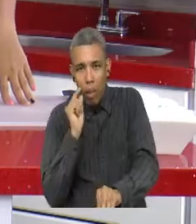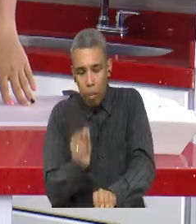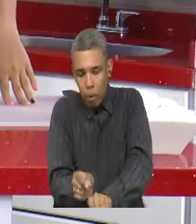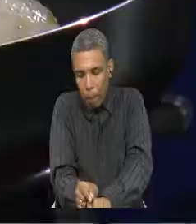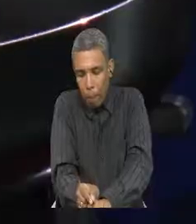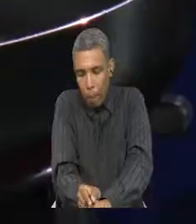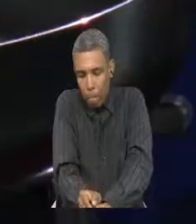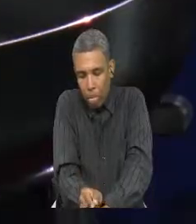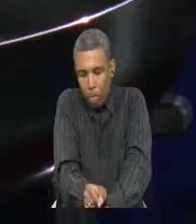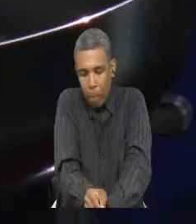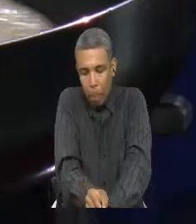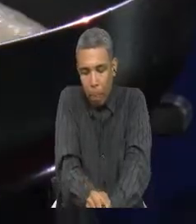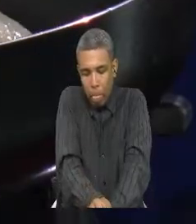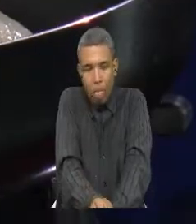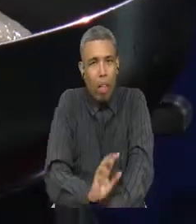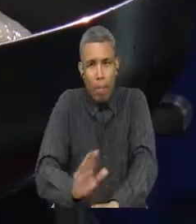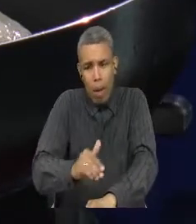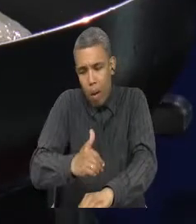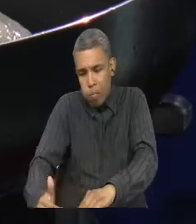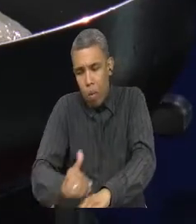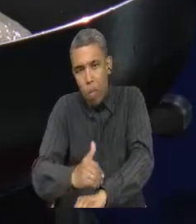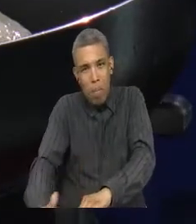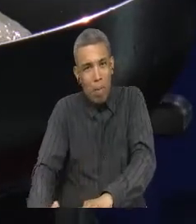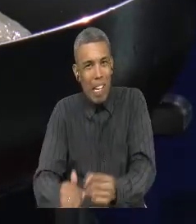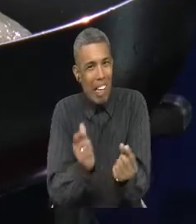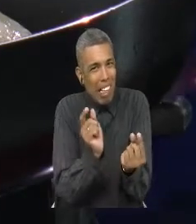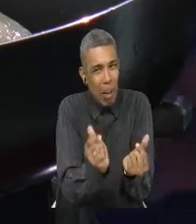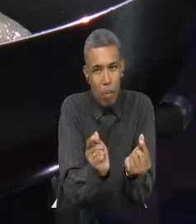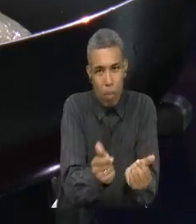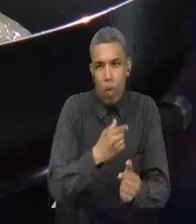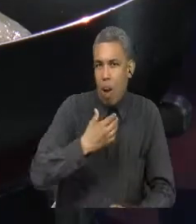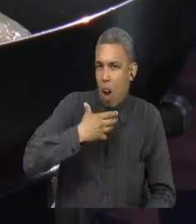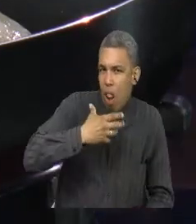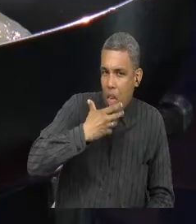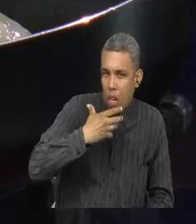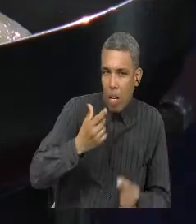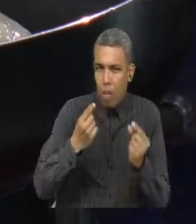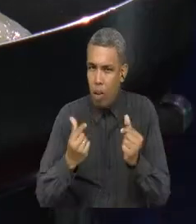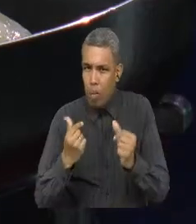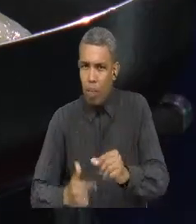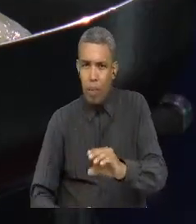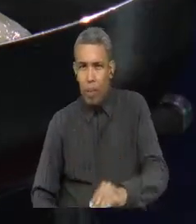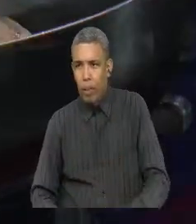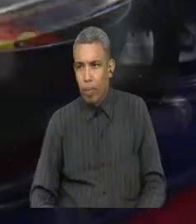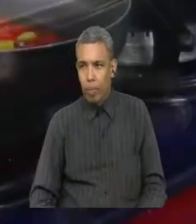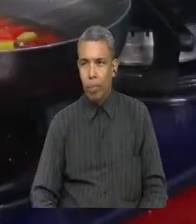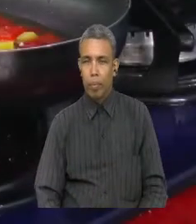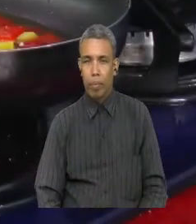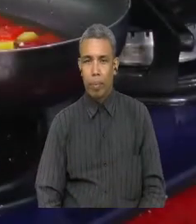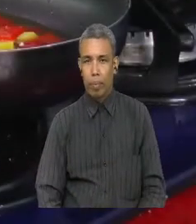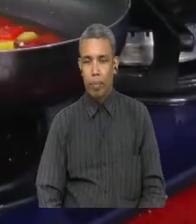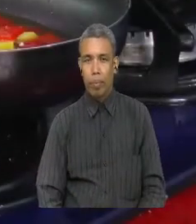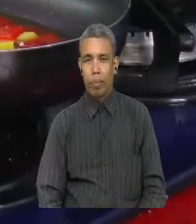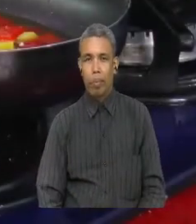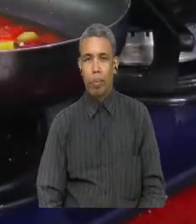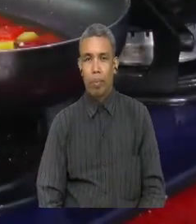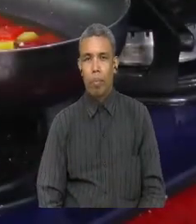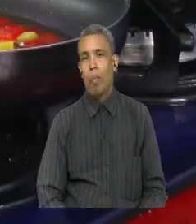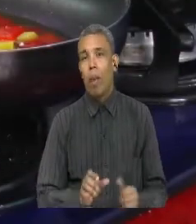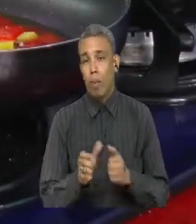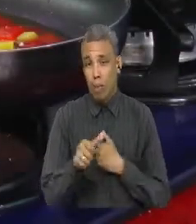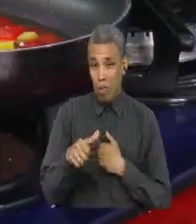quede en el sartén, después de que termine la cocción de la pechuga, sobre eso vamos a hacer la salsa de mayonesa